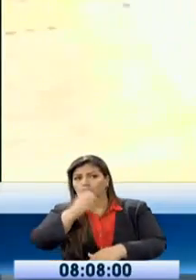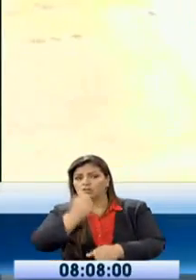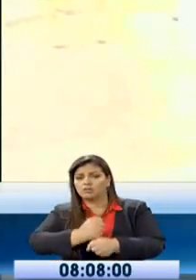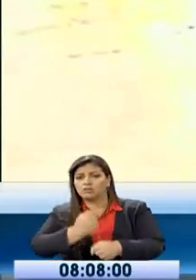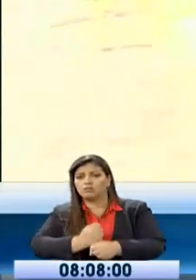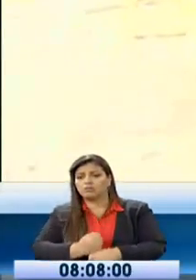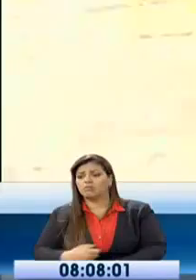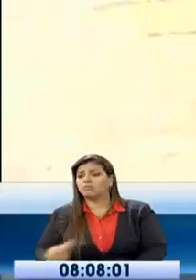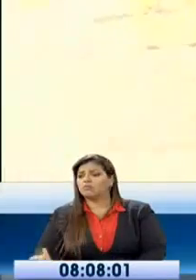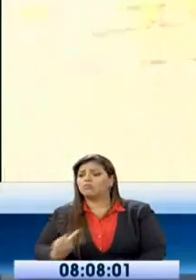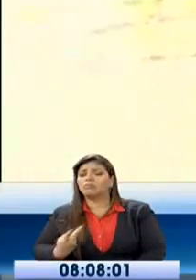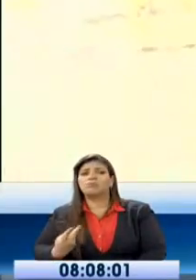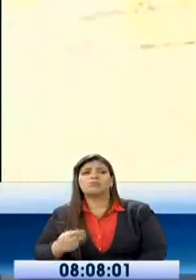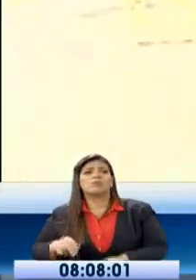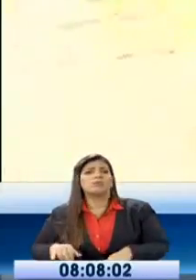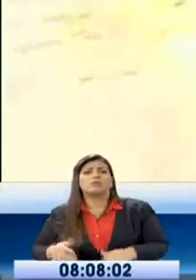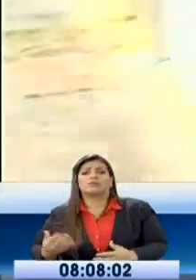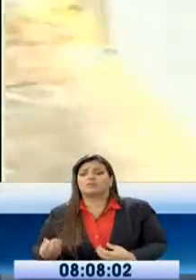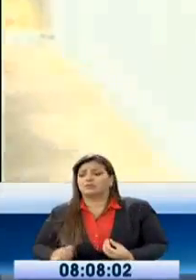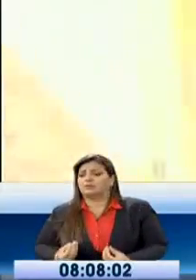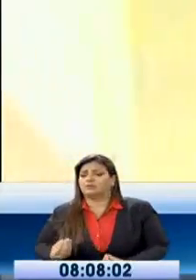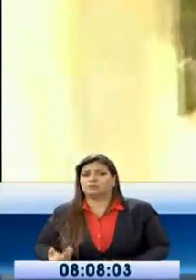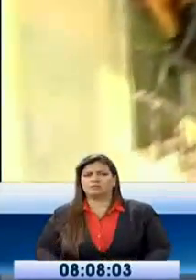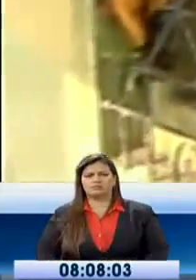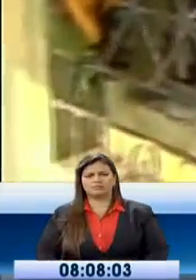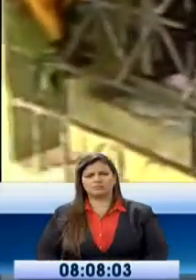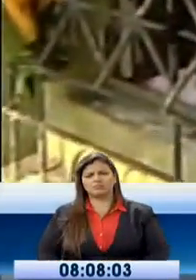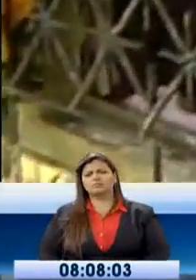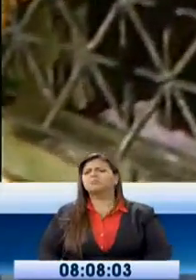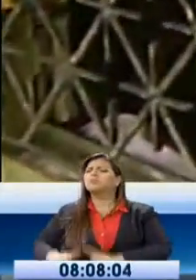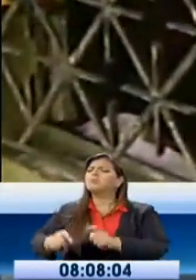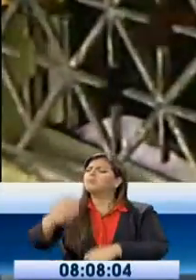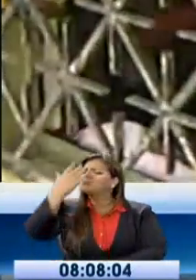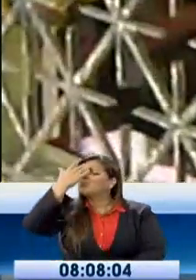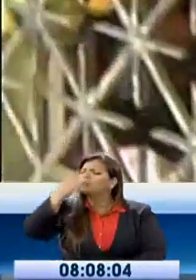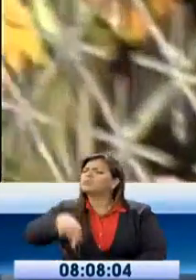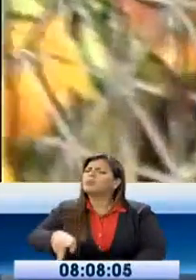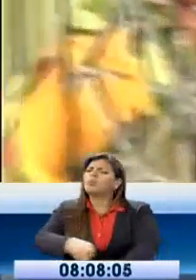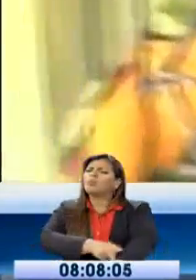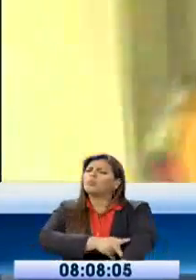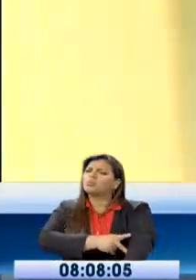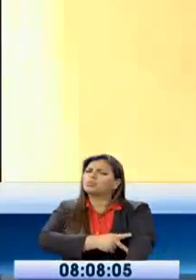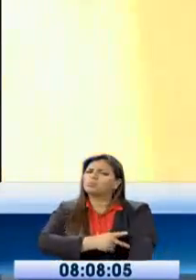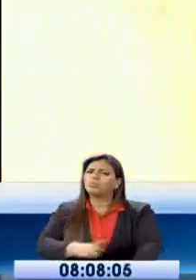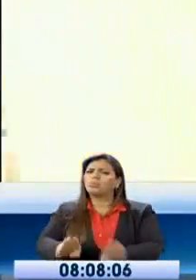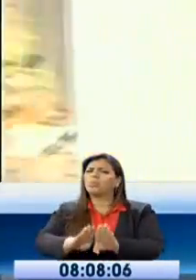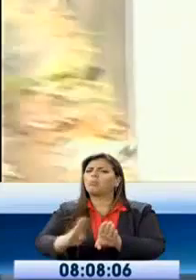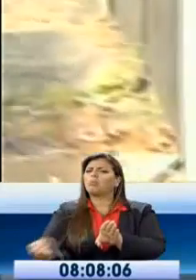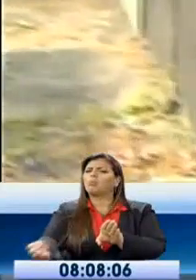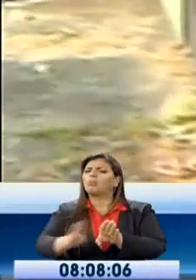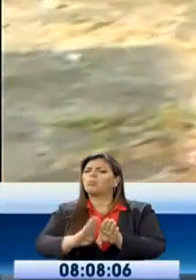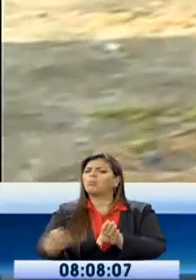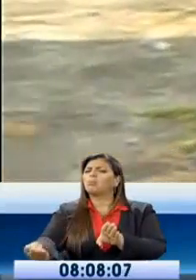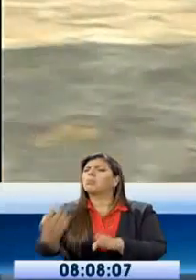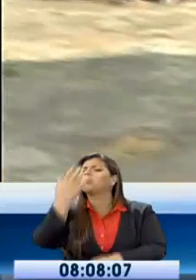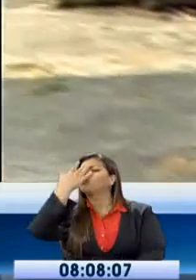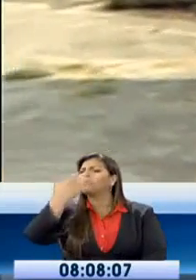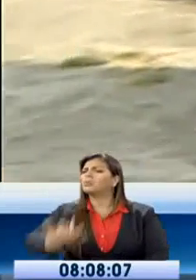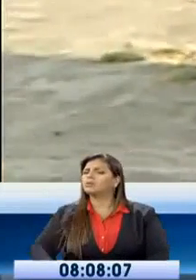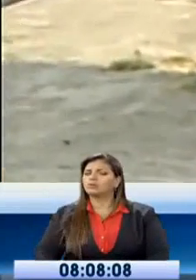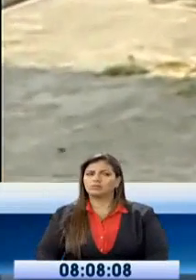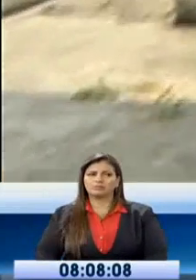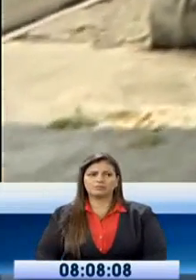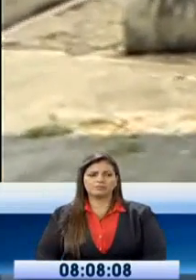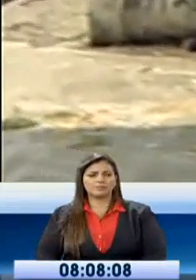la puerta? O sea, ¿por qué su barrio? ¿A tener la puerta abierta? No, o sea, estar en los portales. Al menos yo estoy enseñada, porque yo